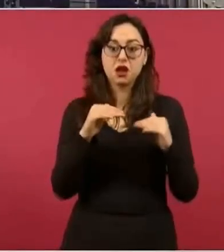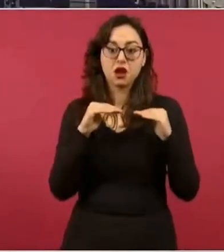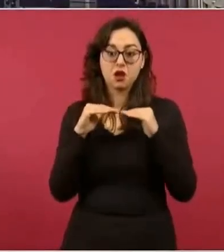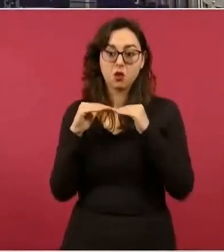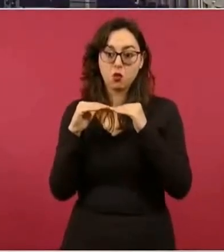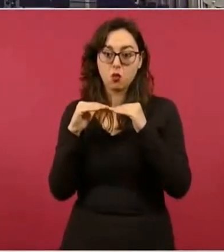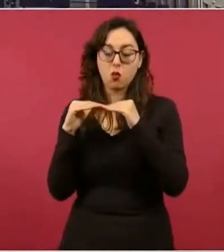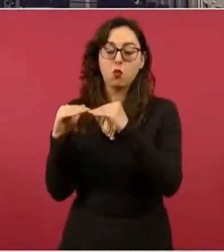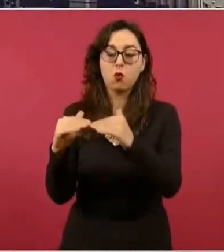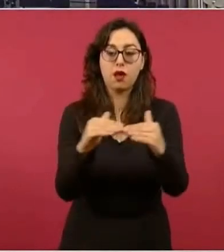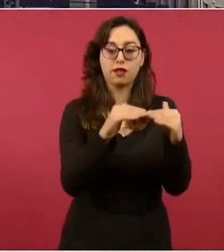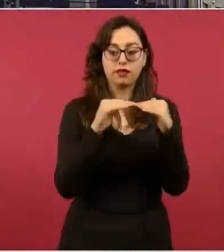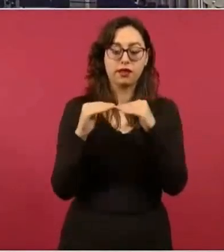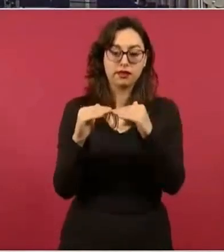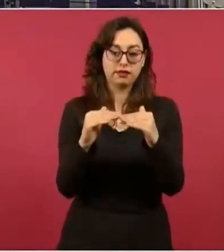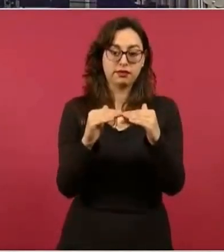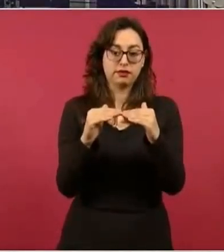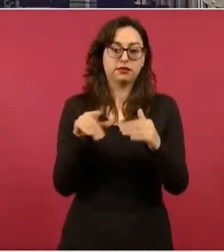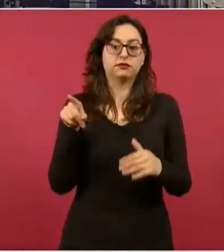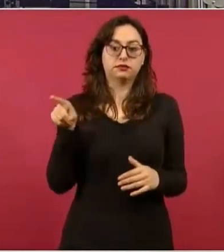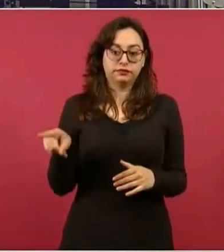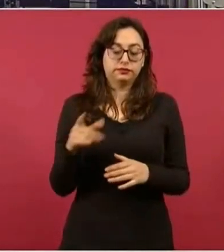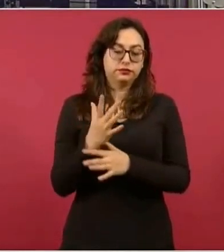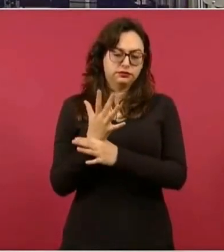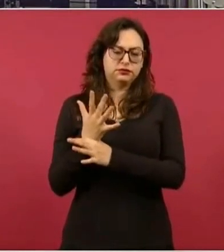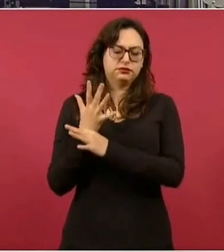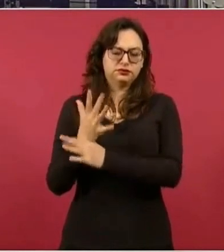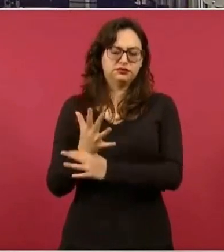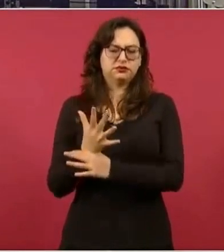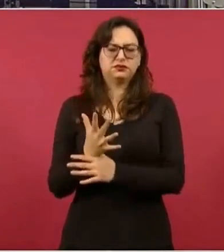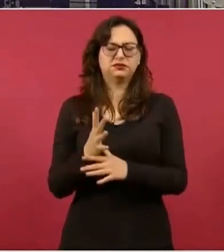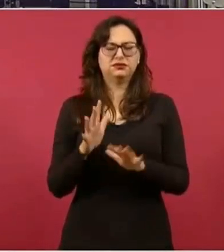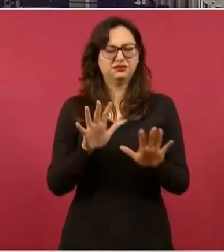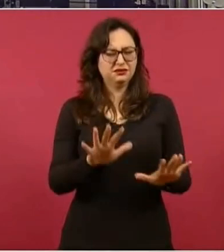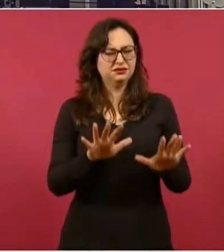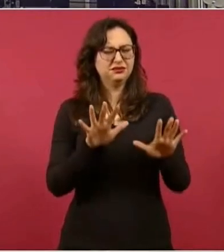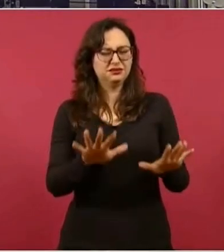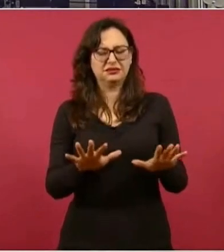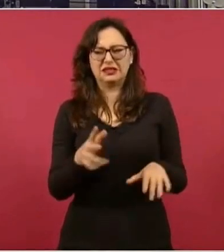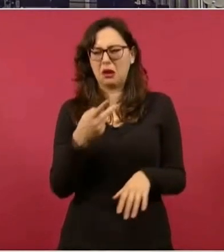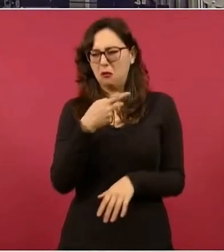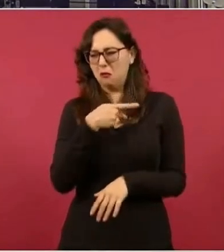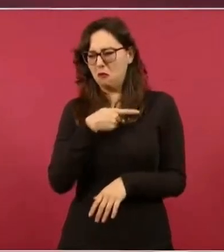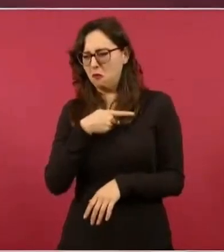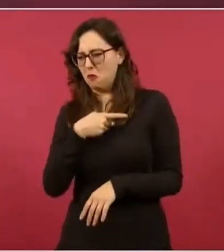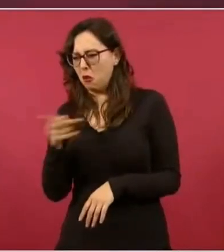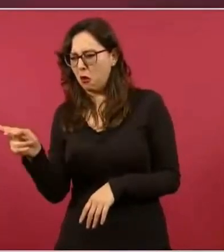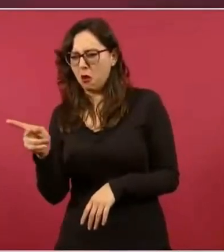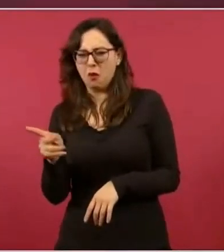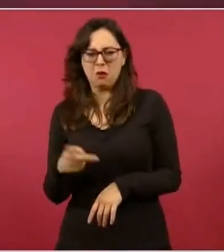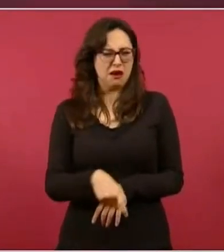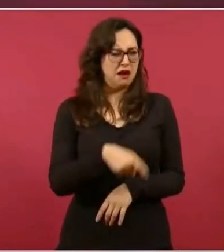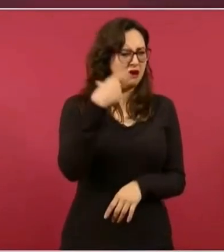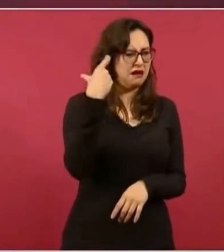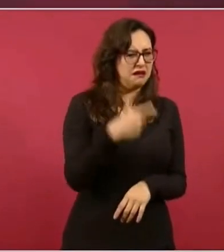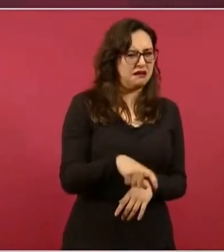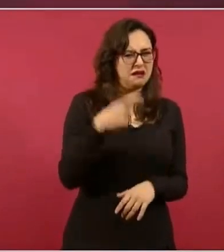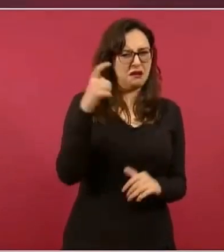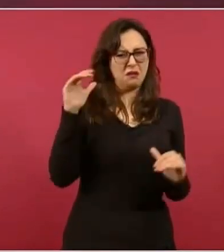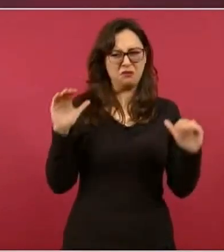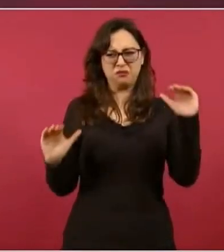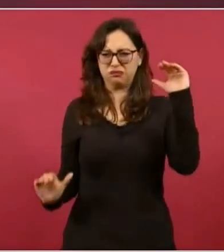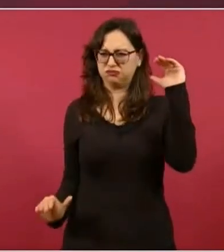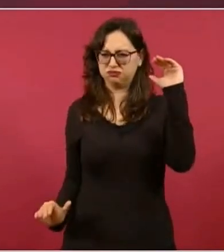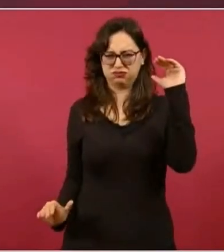sus sentimientos de la nación que se modere la indigencia y la opulencia que